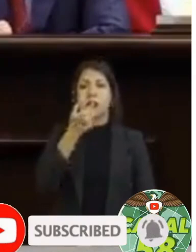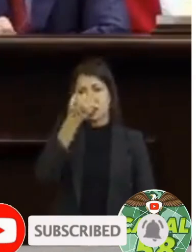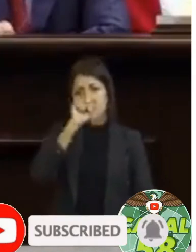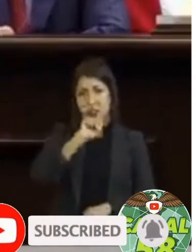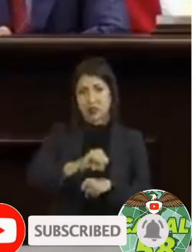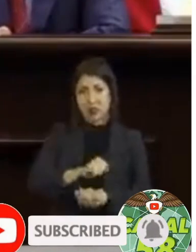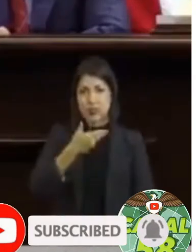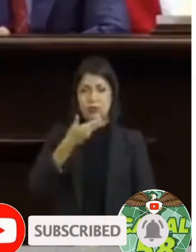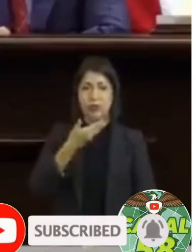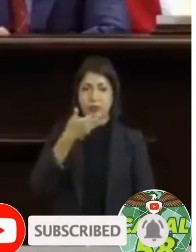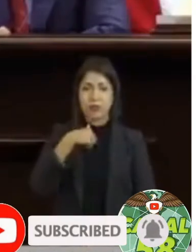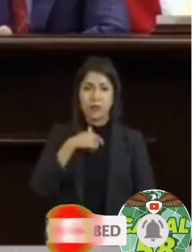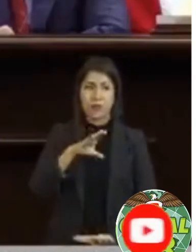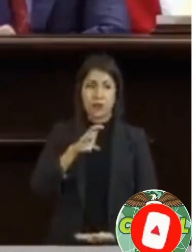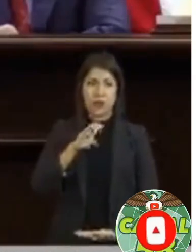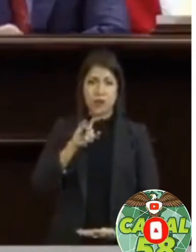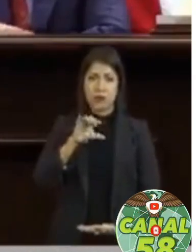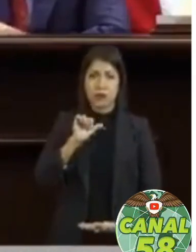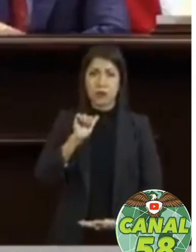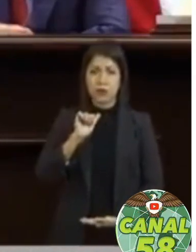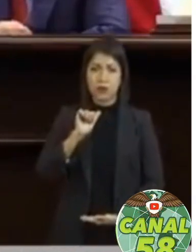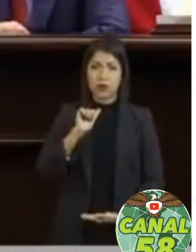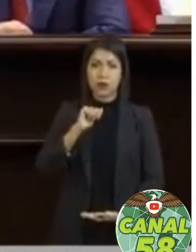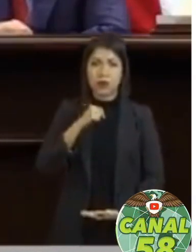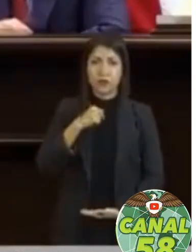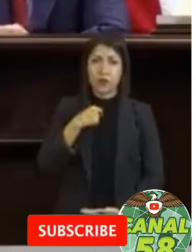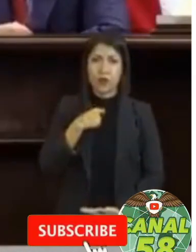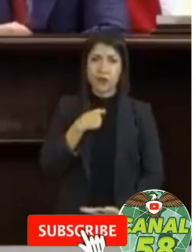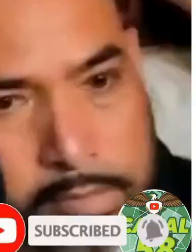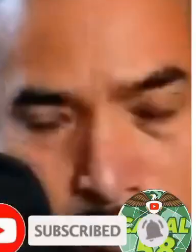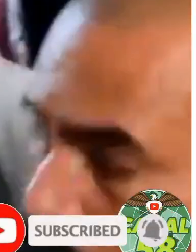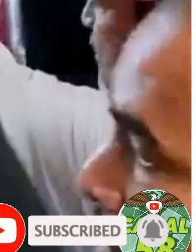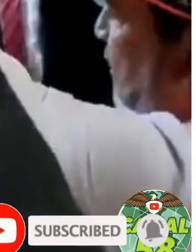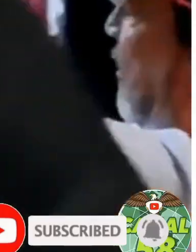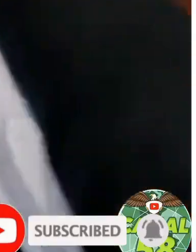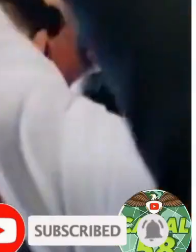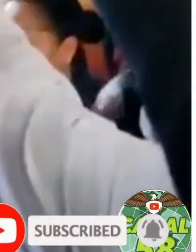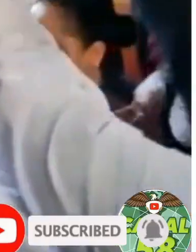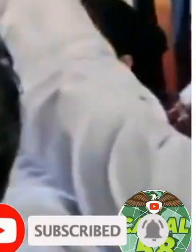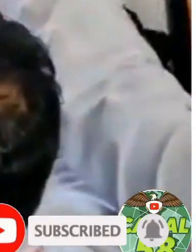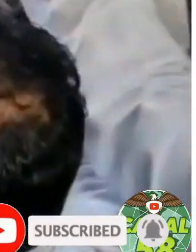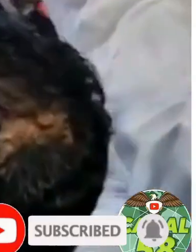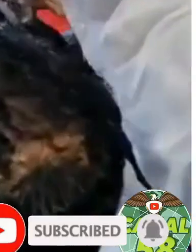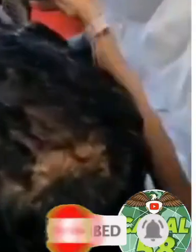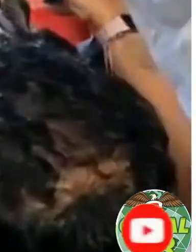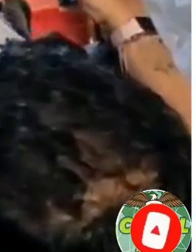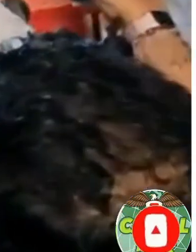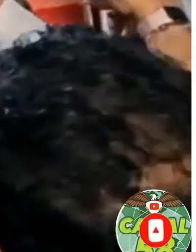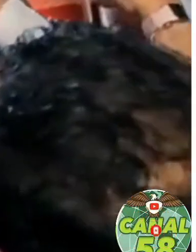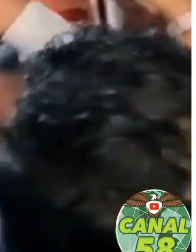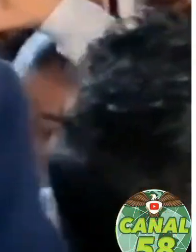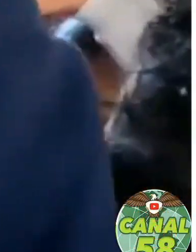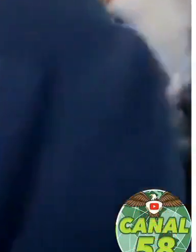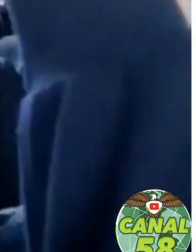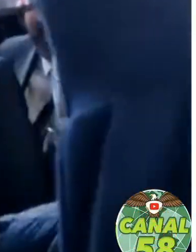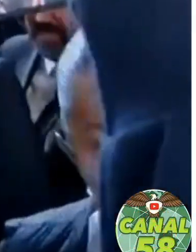secretariado ejecutivo del Sistema de Seguridad Pública hacía como que no recibía nada. Vamos a ir a la conferencia